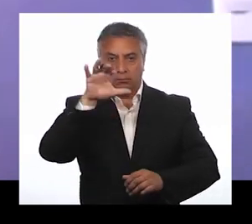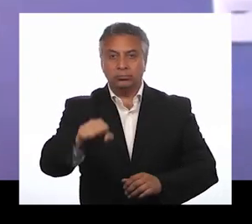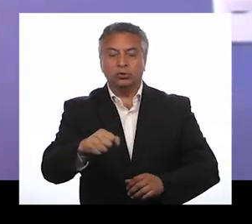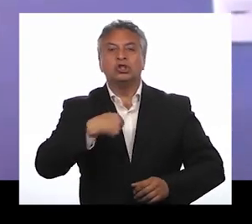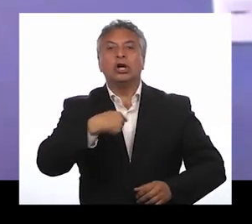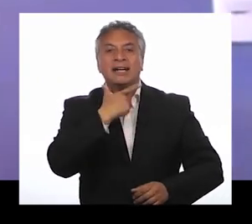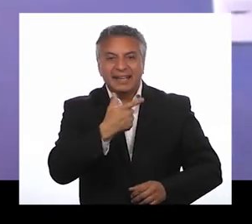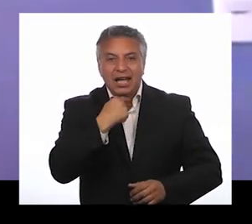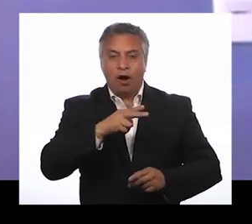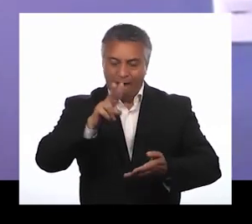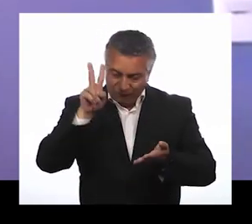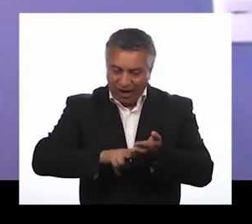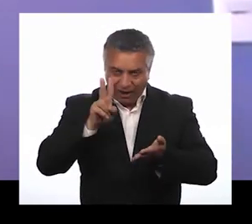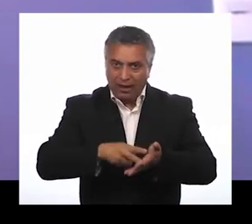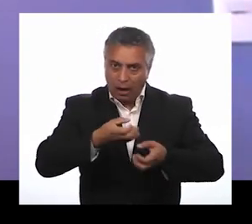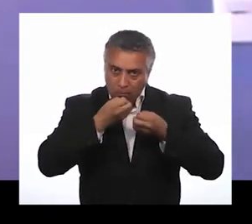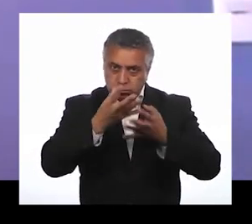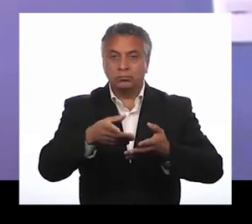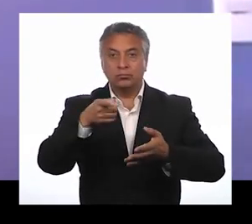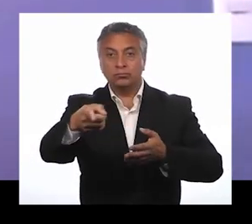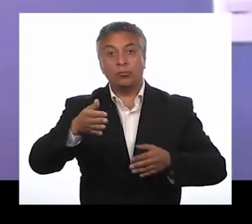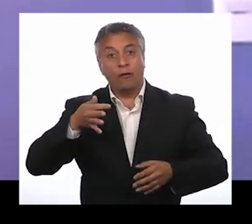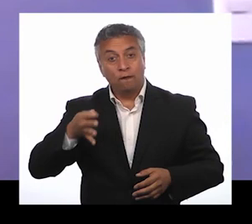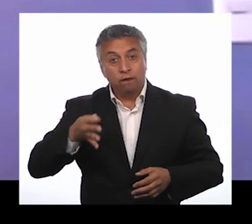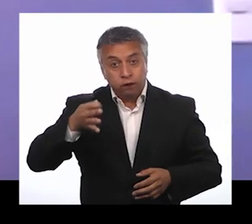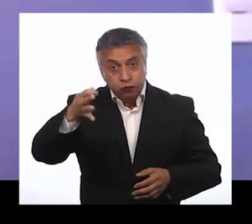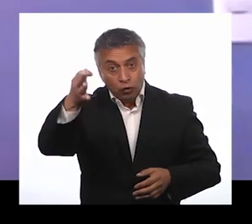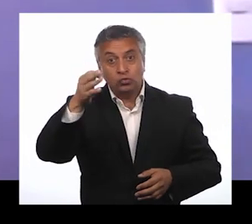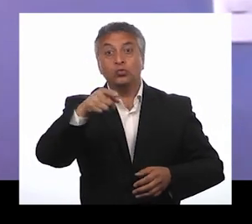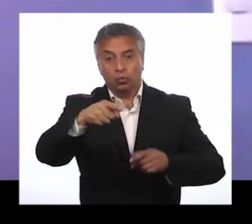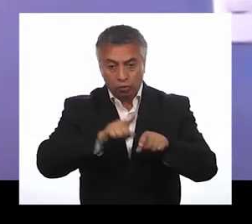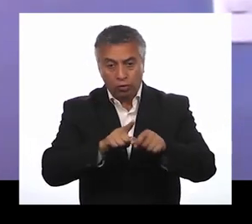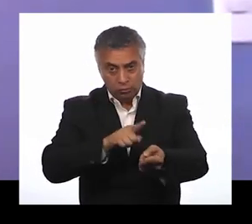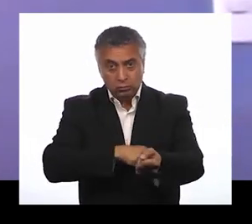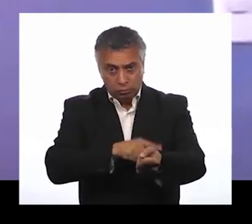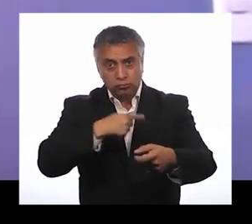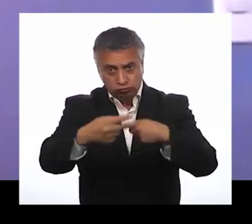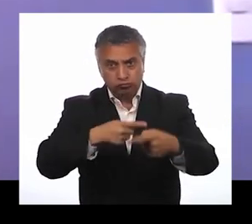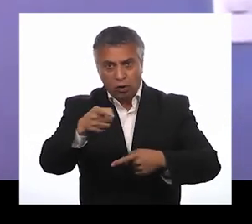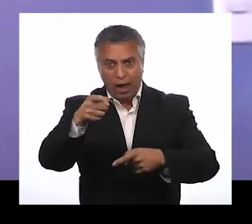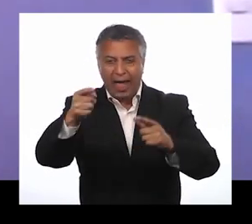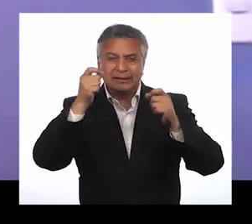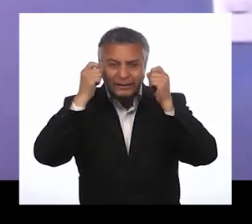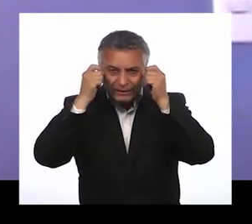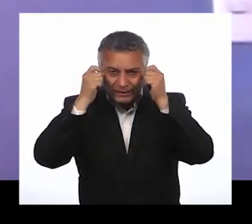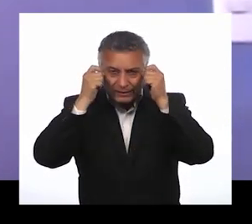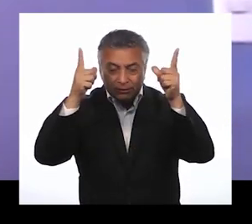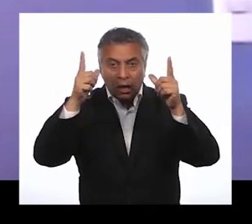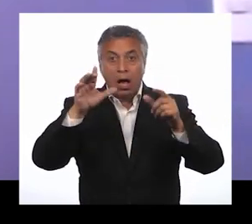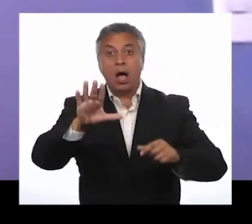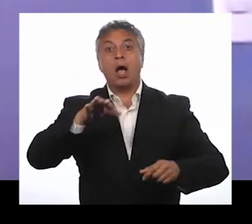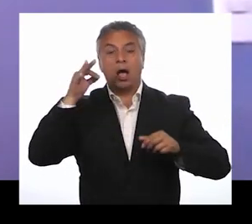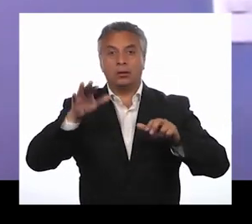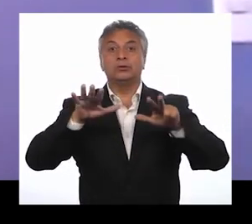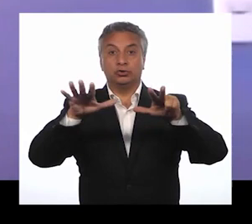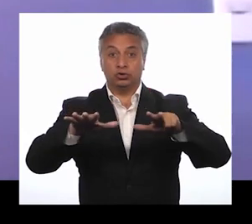y que haya verdad en esto, que las futuras generaciones sepan lo que se vivió el 18 de octubre, que